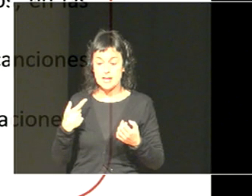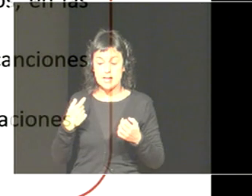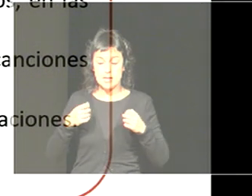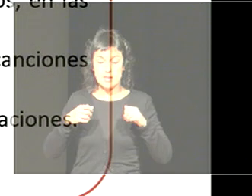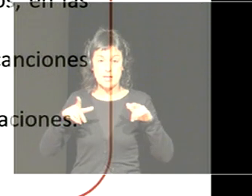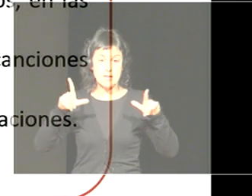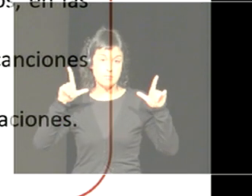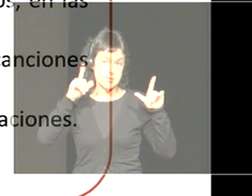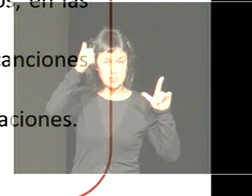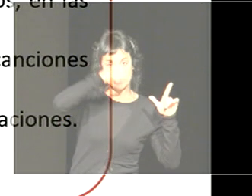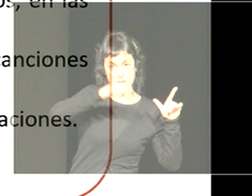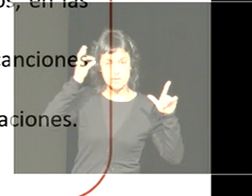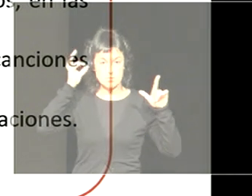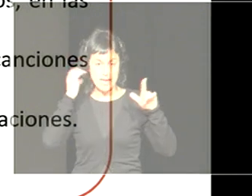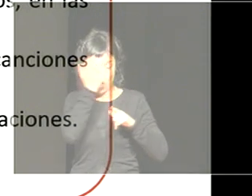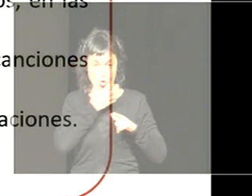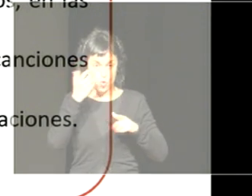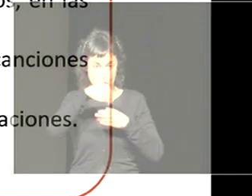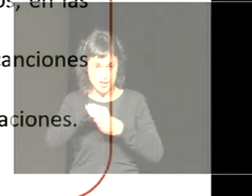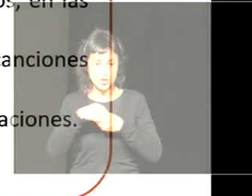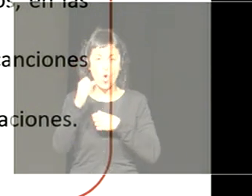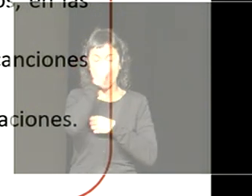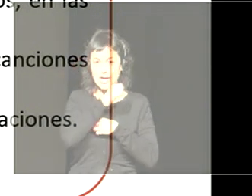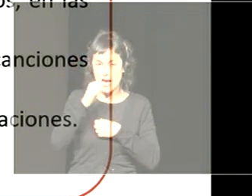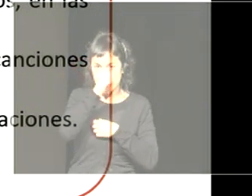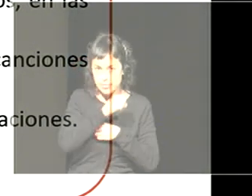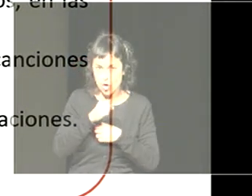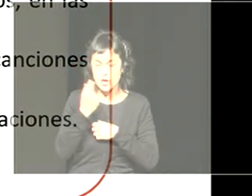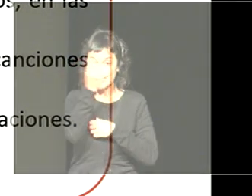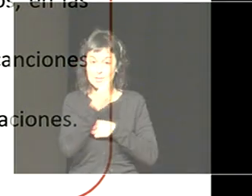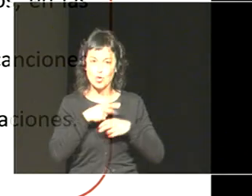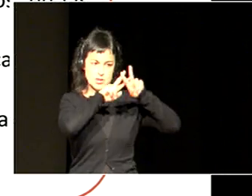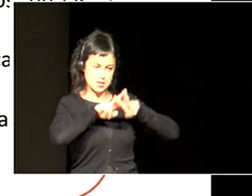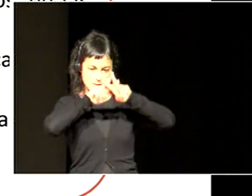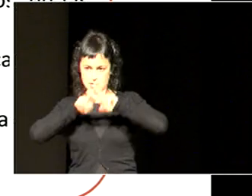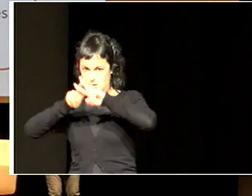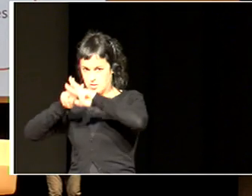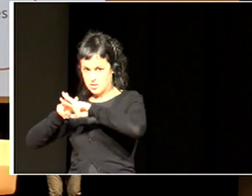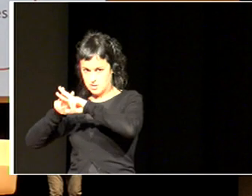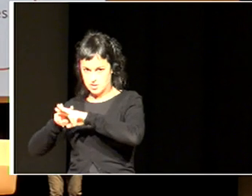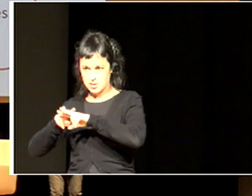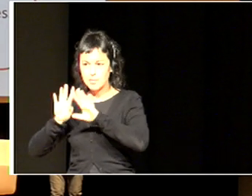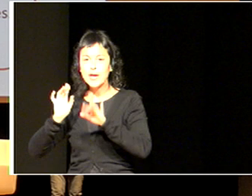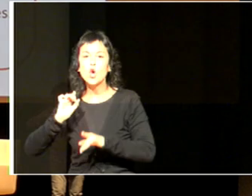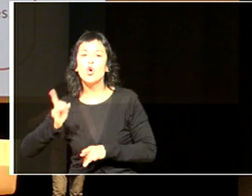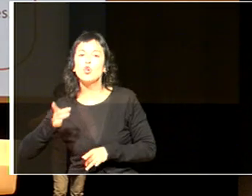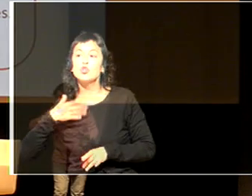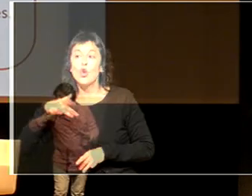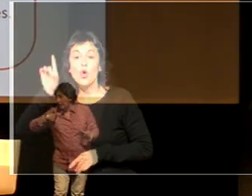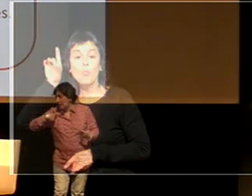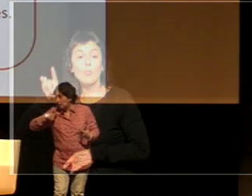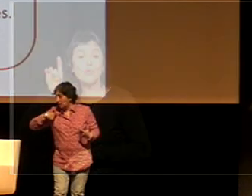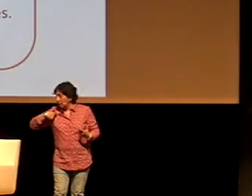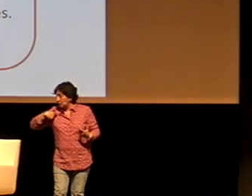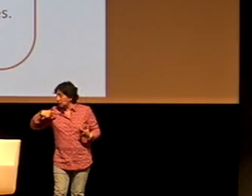y masculinos en los cuentos en las canciones en las ilustraciones pero no sólo por parte del profesorado para hacer una limpieza de